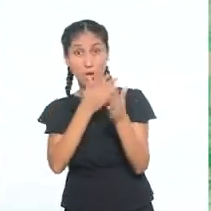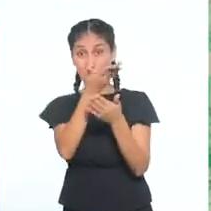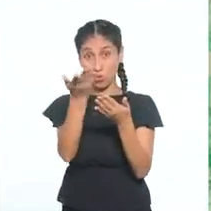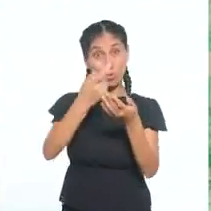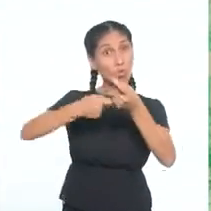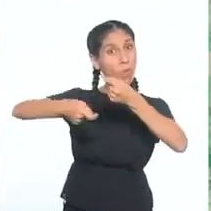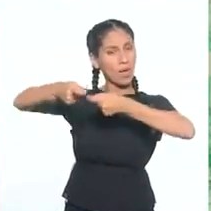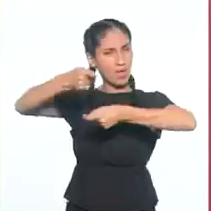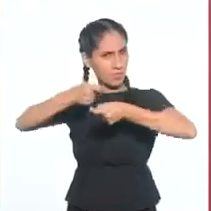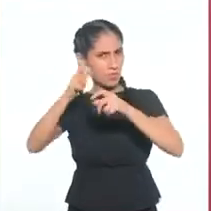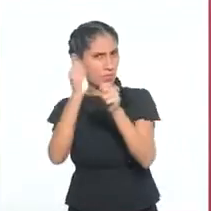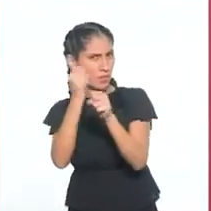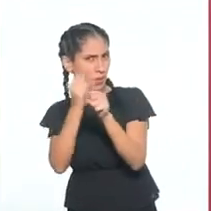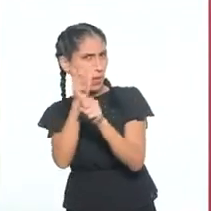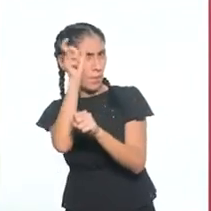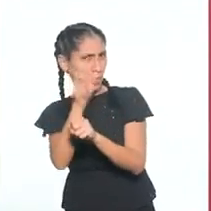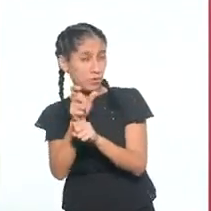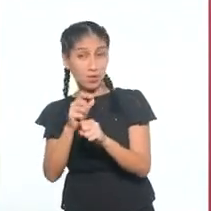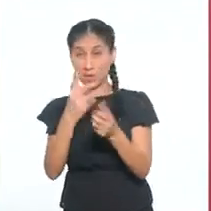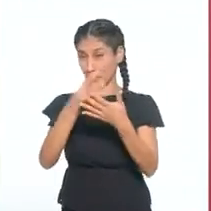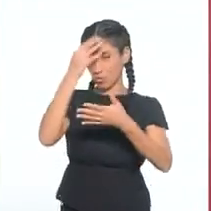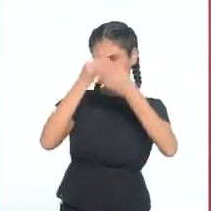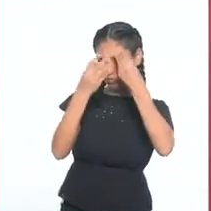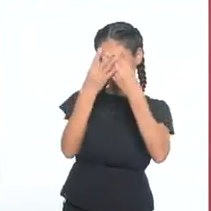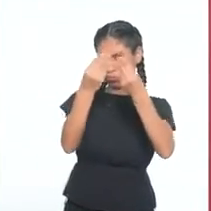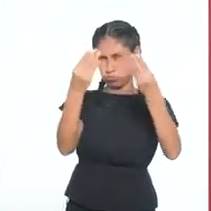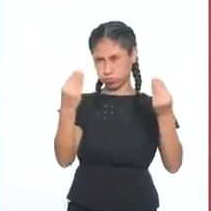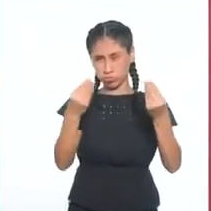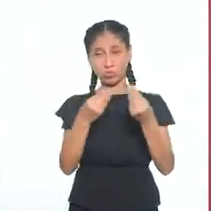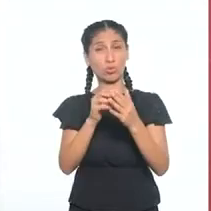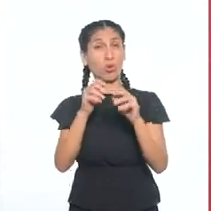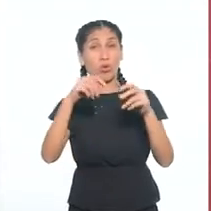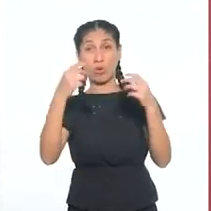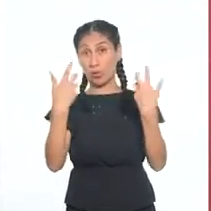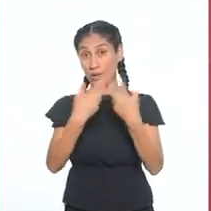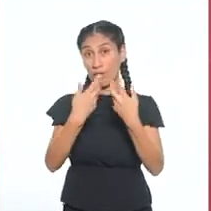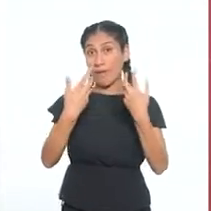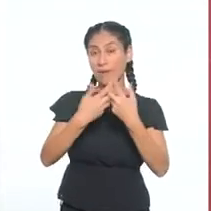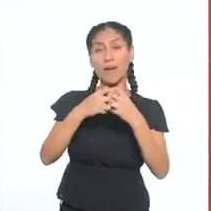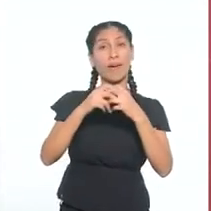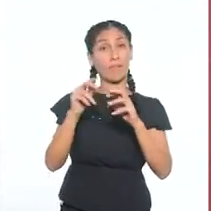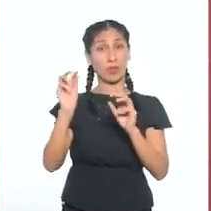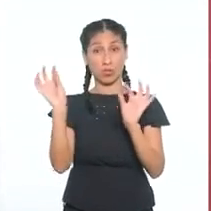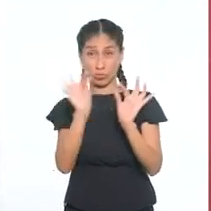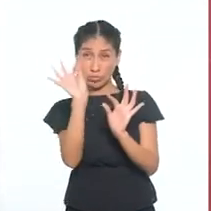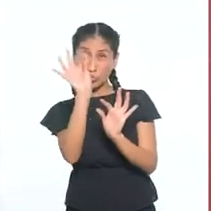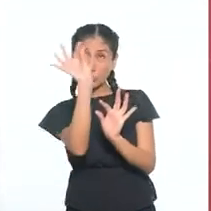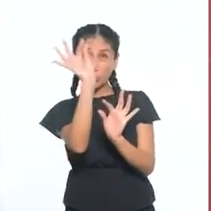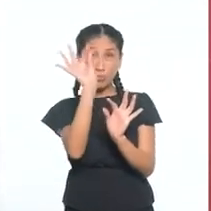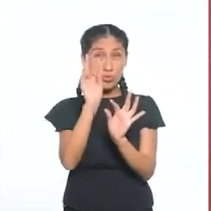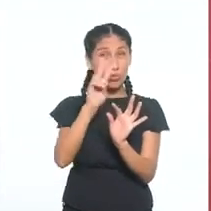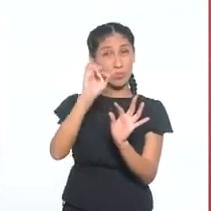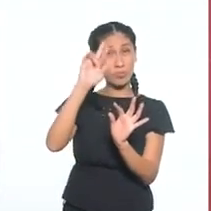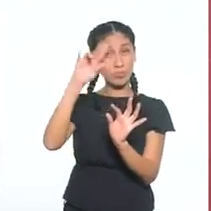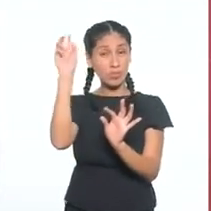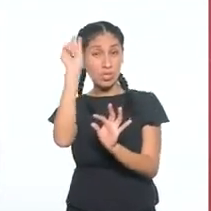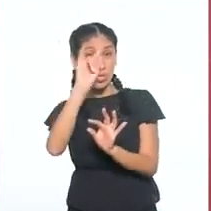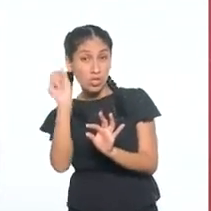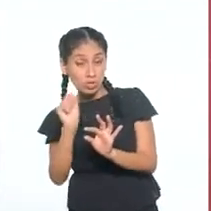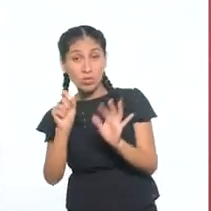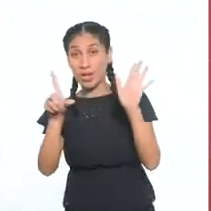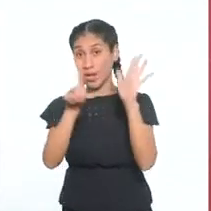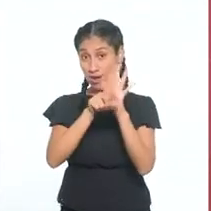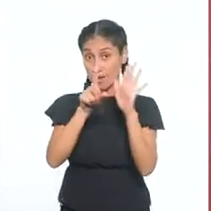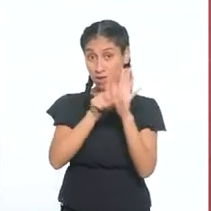los emprendimientos hemos aprendido un montón de cosas sobre los virus la ley de oferta y demanda que significa ser